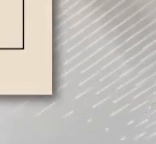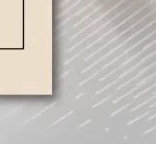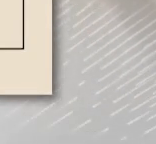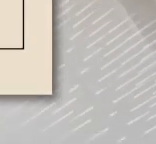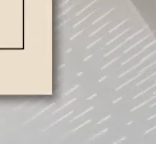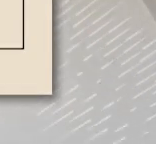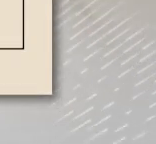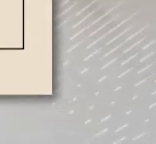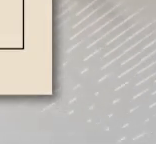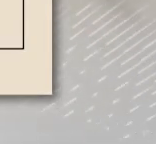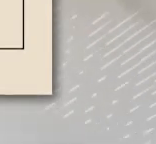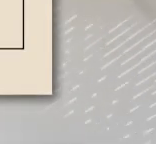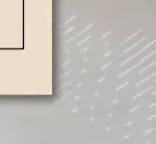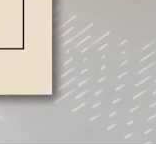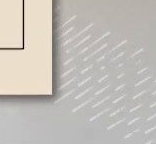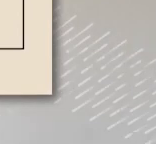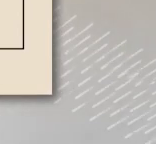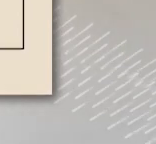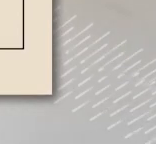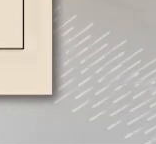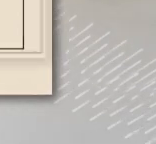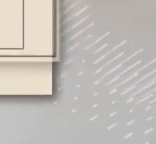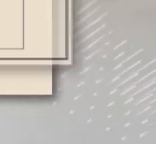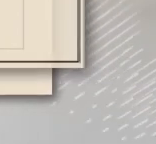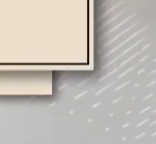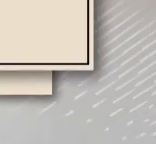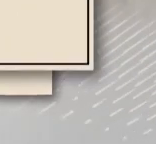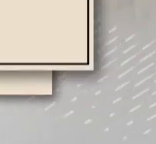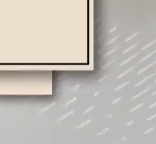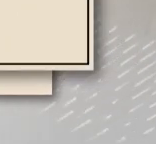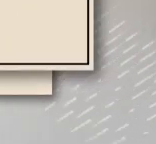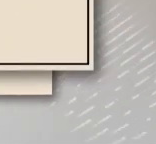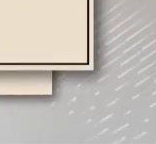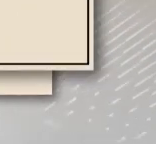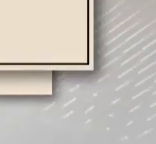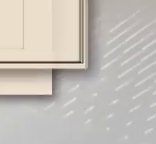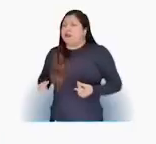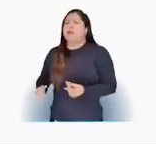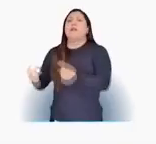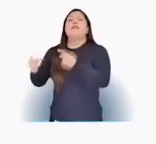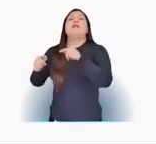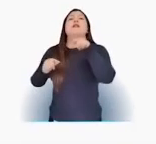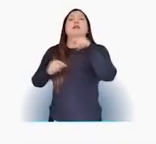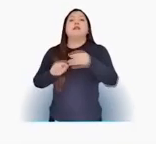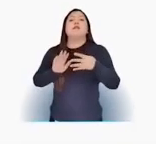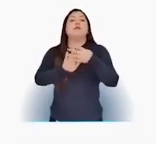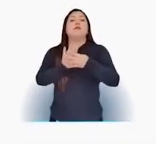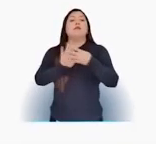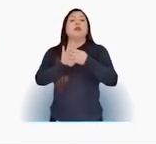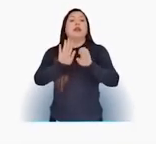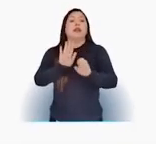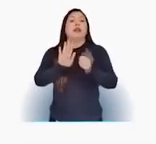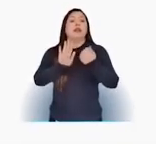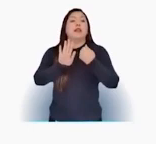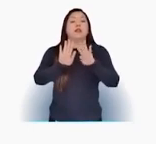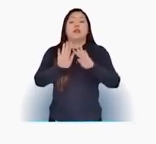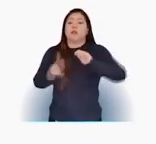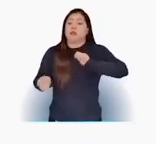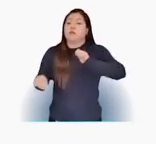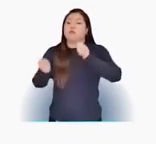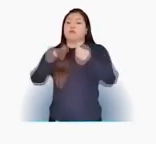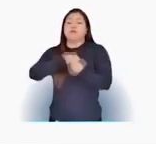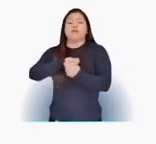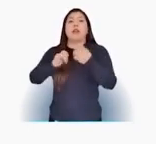de los candidatos y una correspondiente al voto en blanco. Para que el voto sea válido,